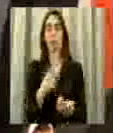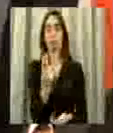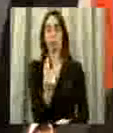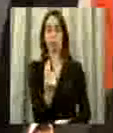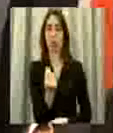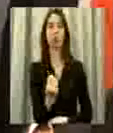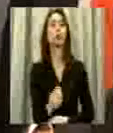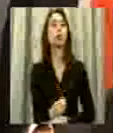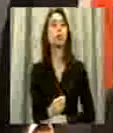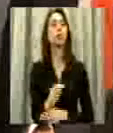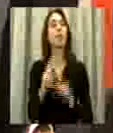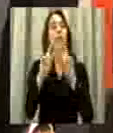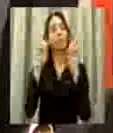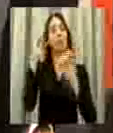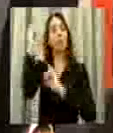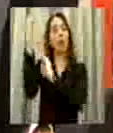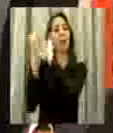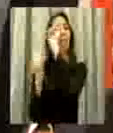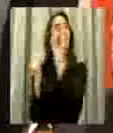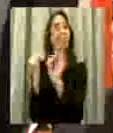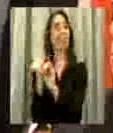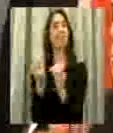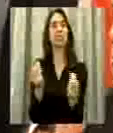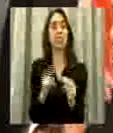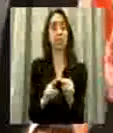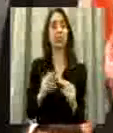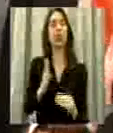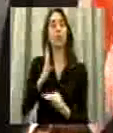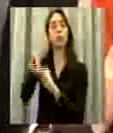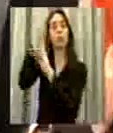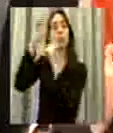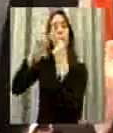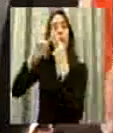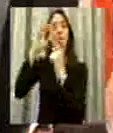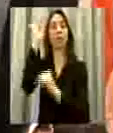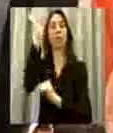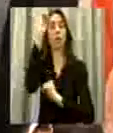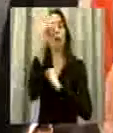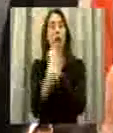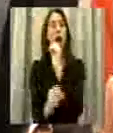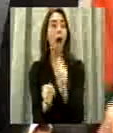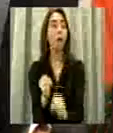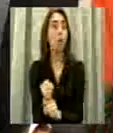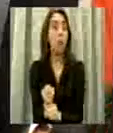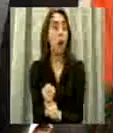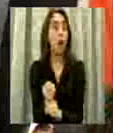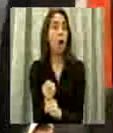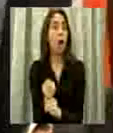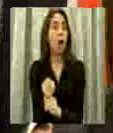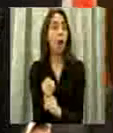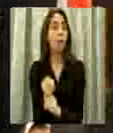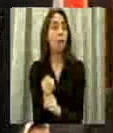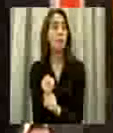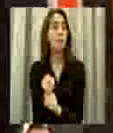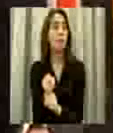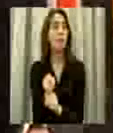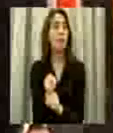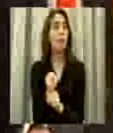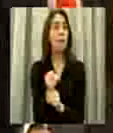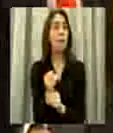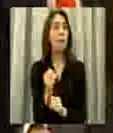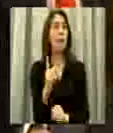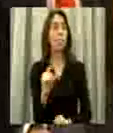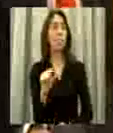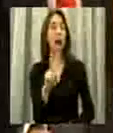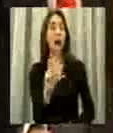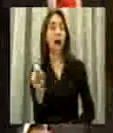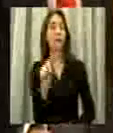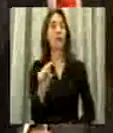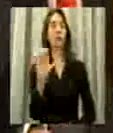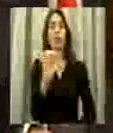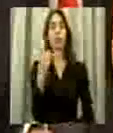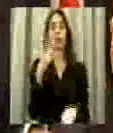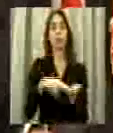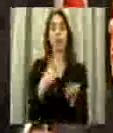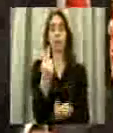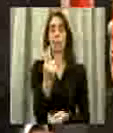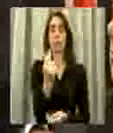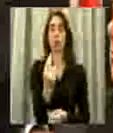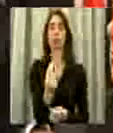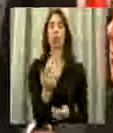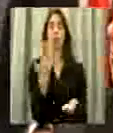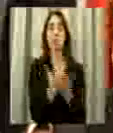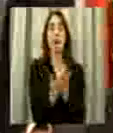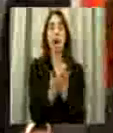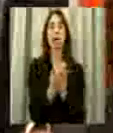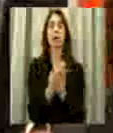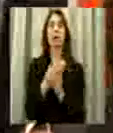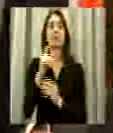2012. En la agenda internacional participamos en la reunión anual de Davos en enero de 2012, luego tuvimos una agenda muy